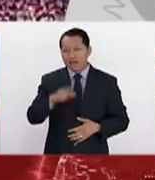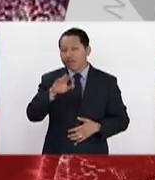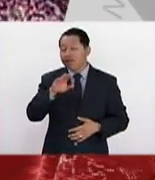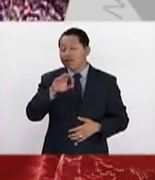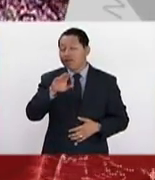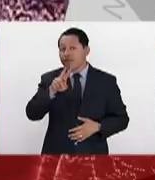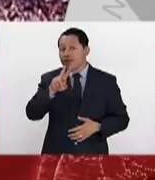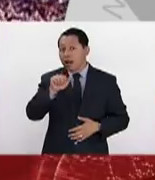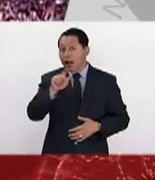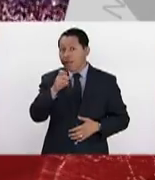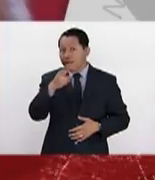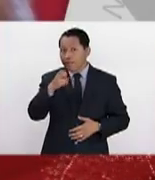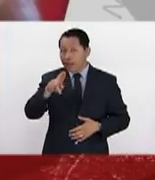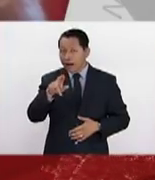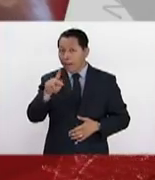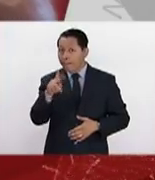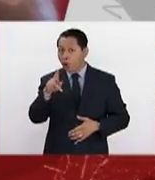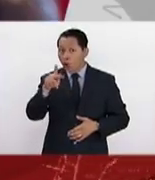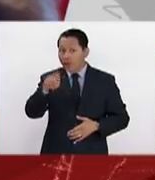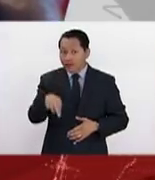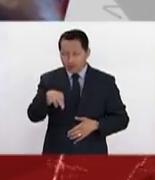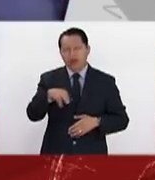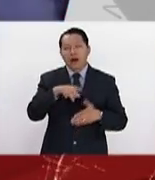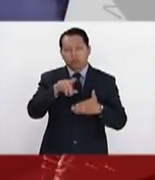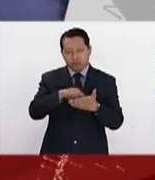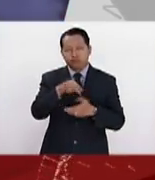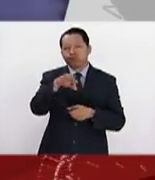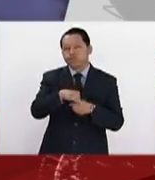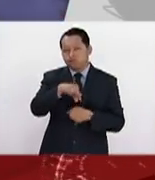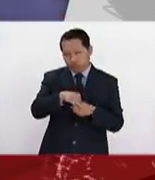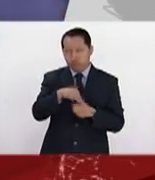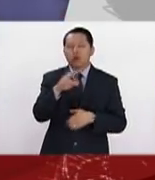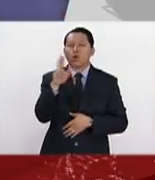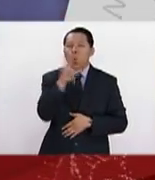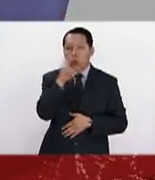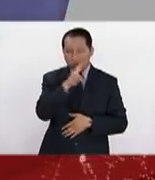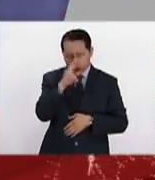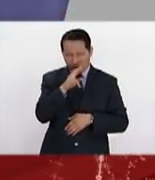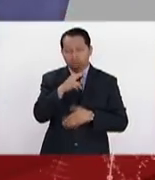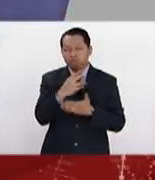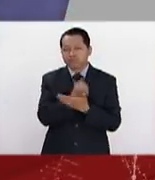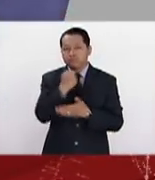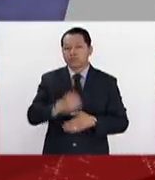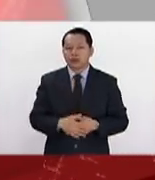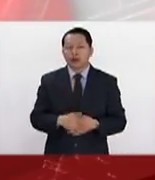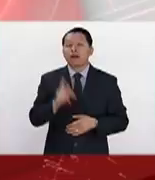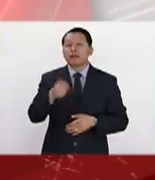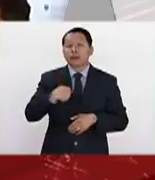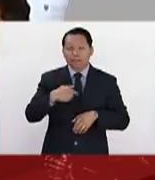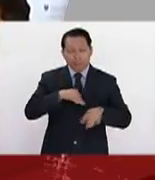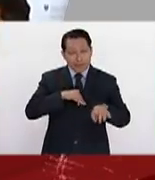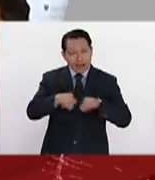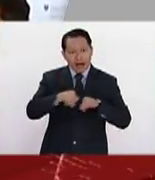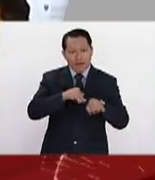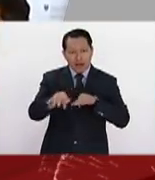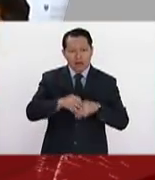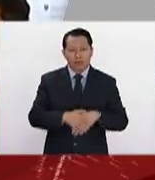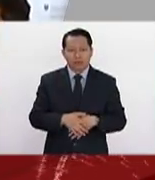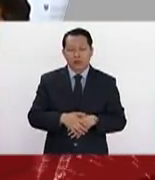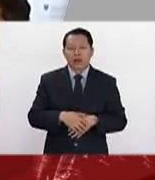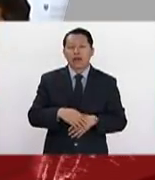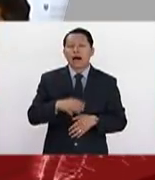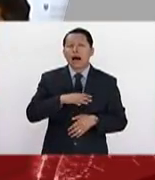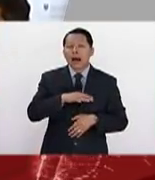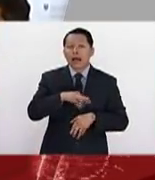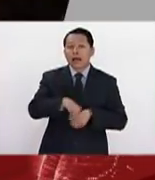Vladimir Putin se impone en las elecciones presidenciales en Rusia. Esta es la evaluación de los resultados de mi trabajo. Prestigiados